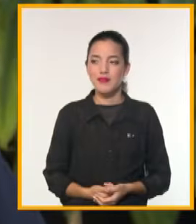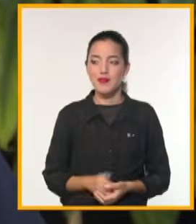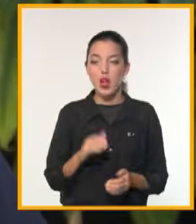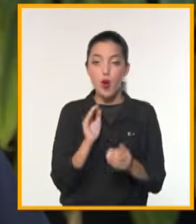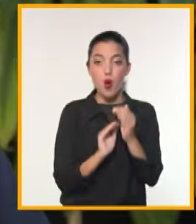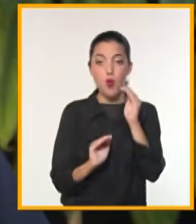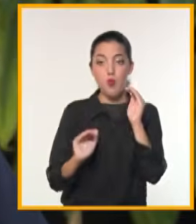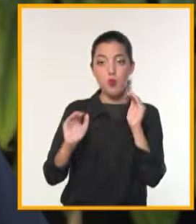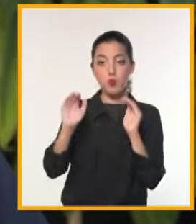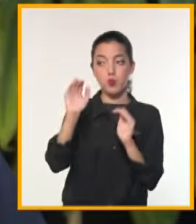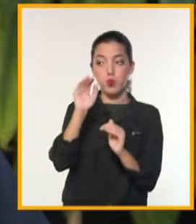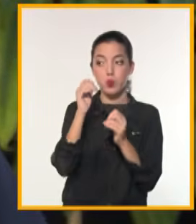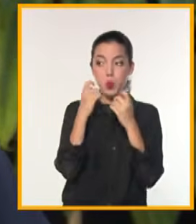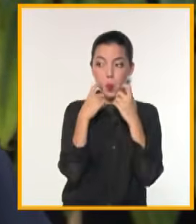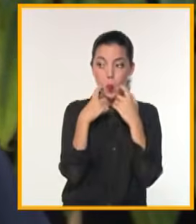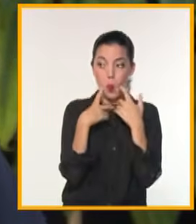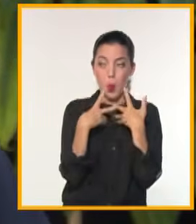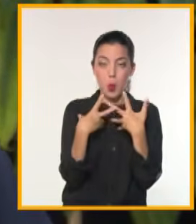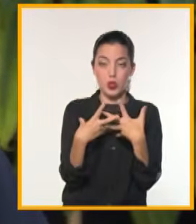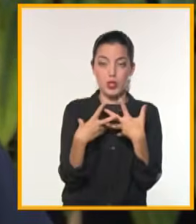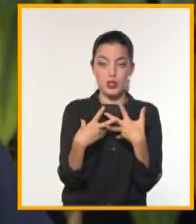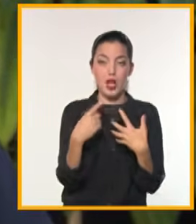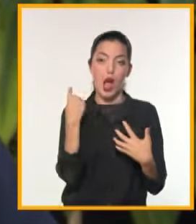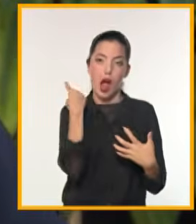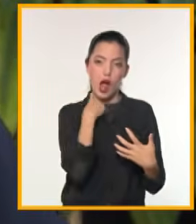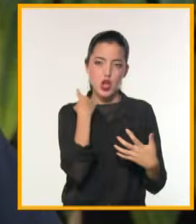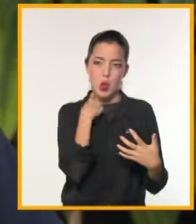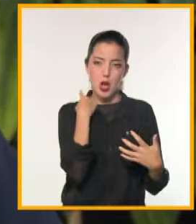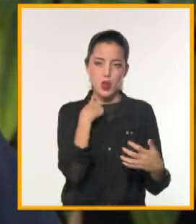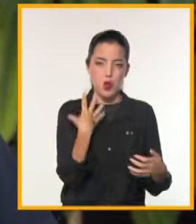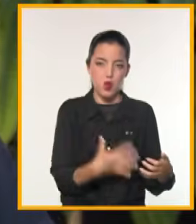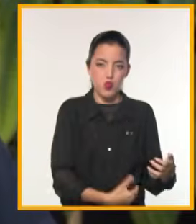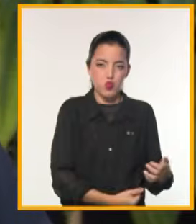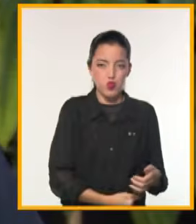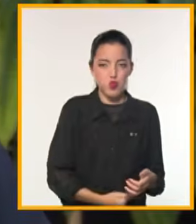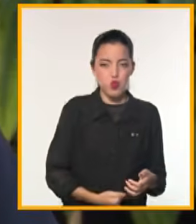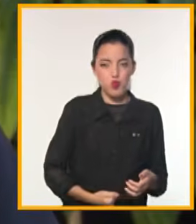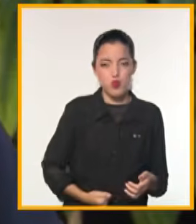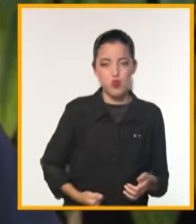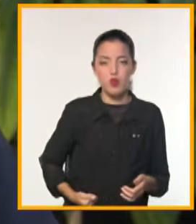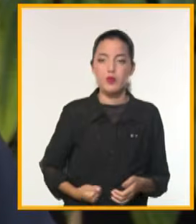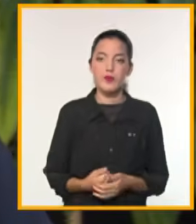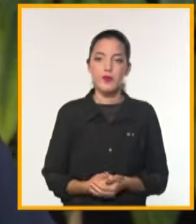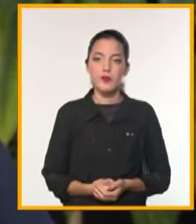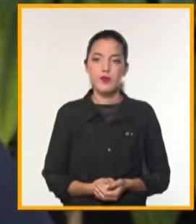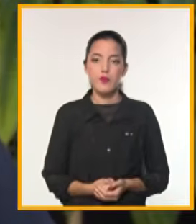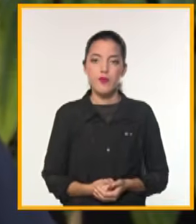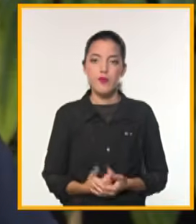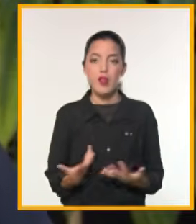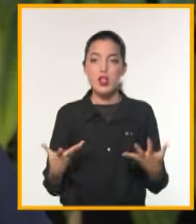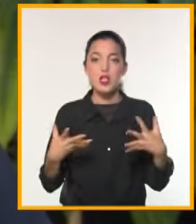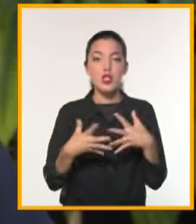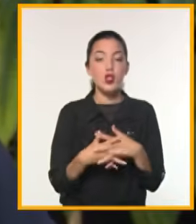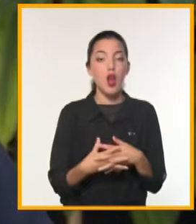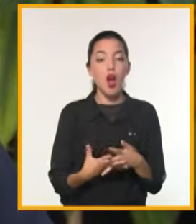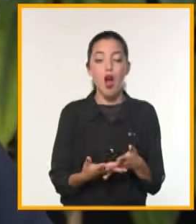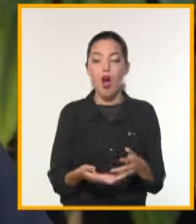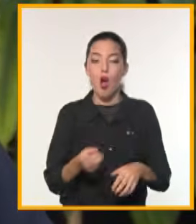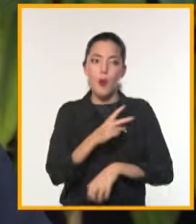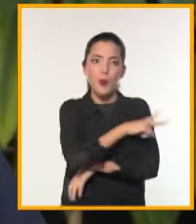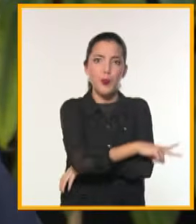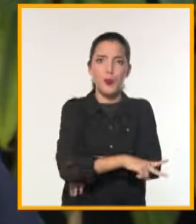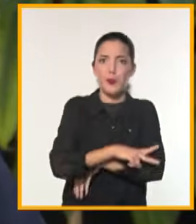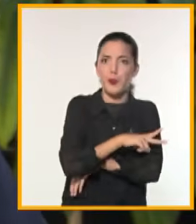categoría de todos los años de esfuerzo, de todo lo que ha hecho, ¿no? Ya sea por el país, por